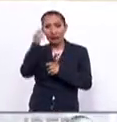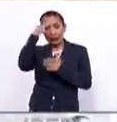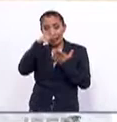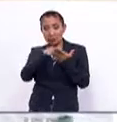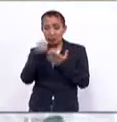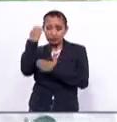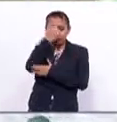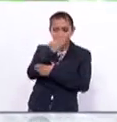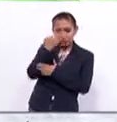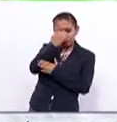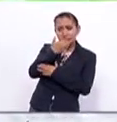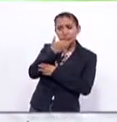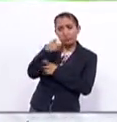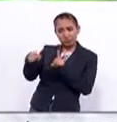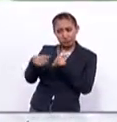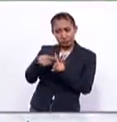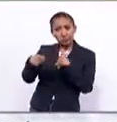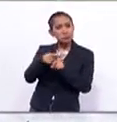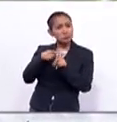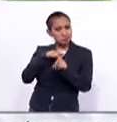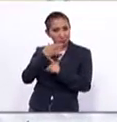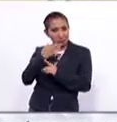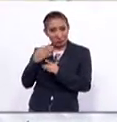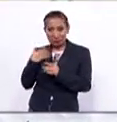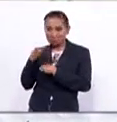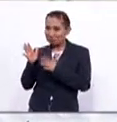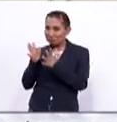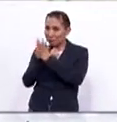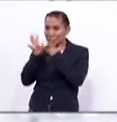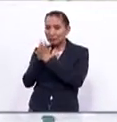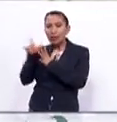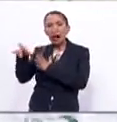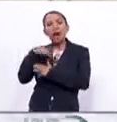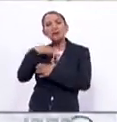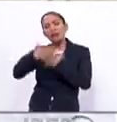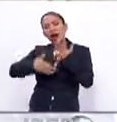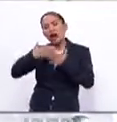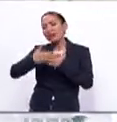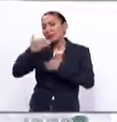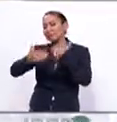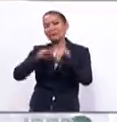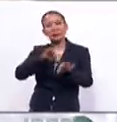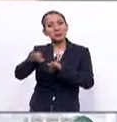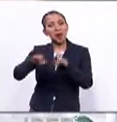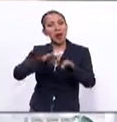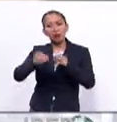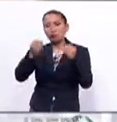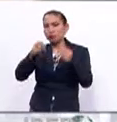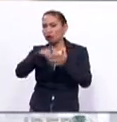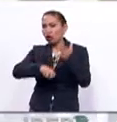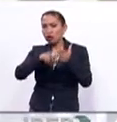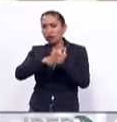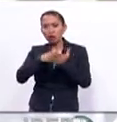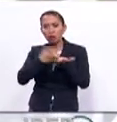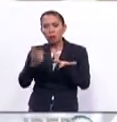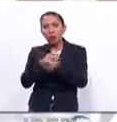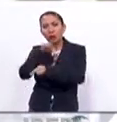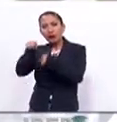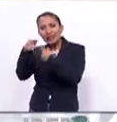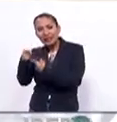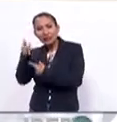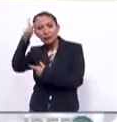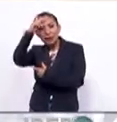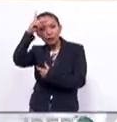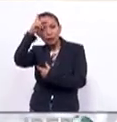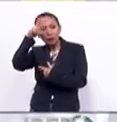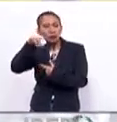que el balance ha sido positivo, por supuesto, digamos, hay todavía mucho por hacer, mucho por corregir, no solo en presencia